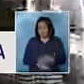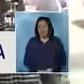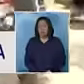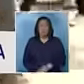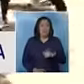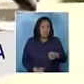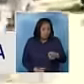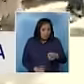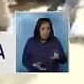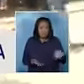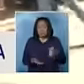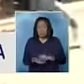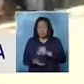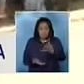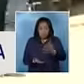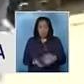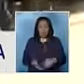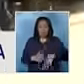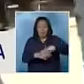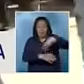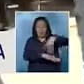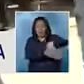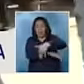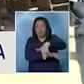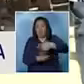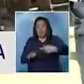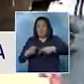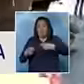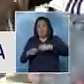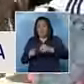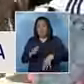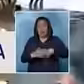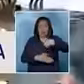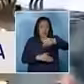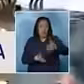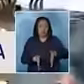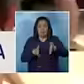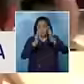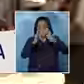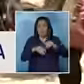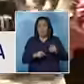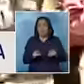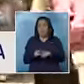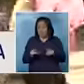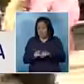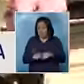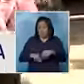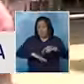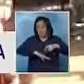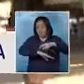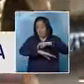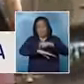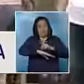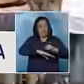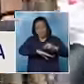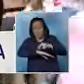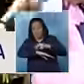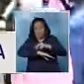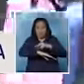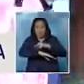suma estos puestos ambulantes en exteriores a los centros comerciales también se ubican obstruyendo la y el paso de las